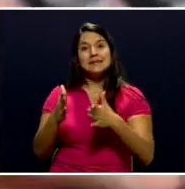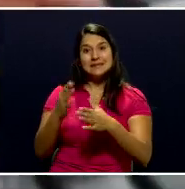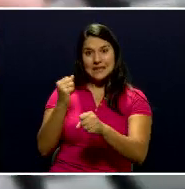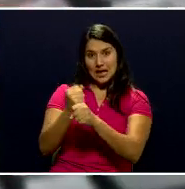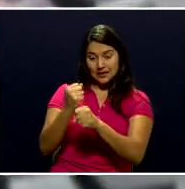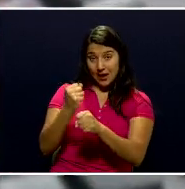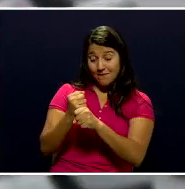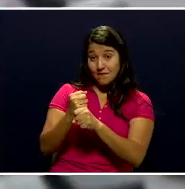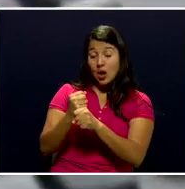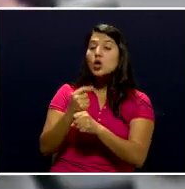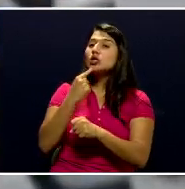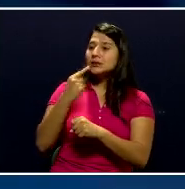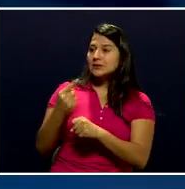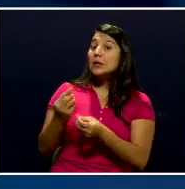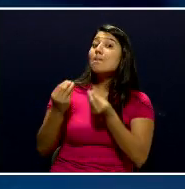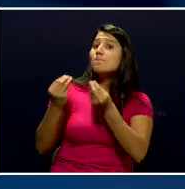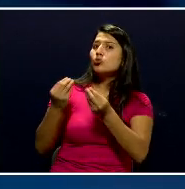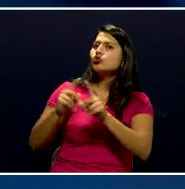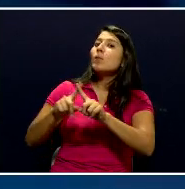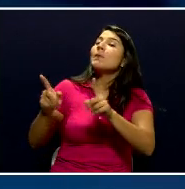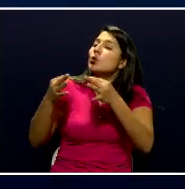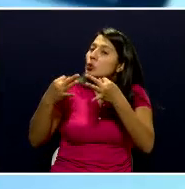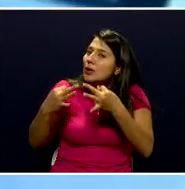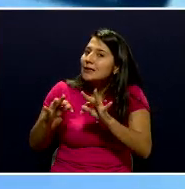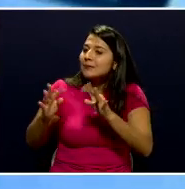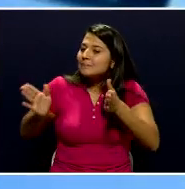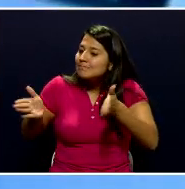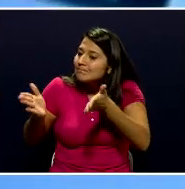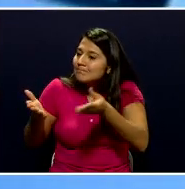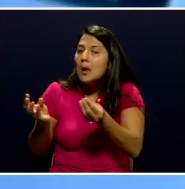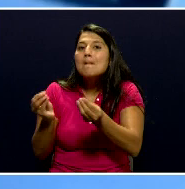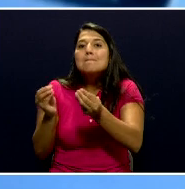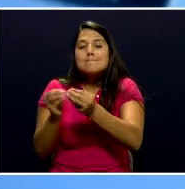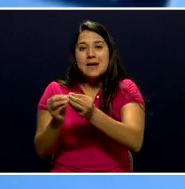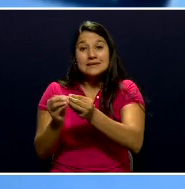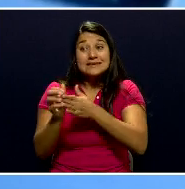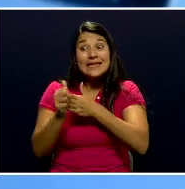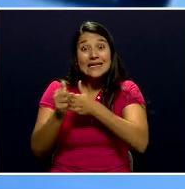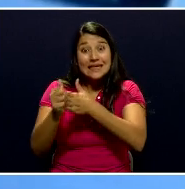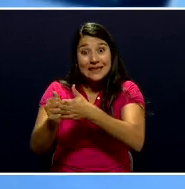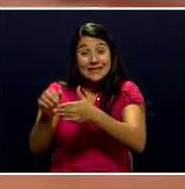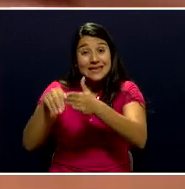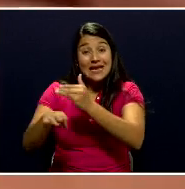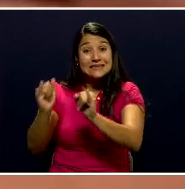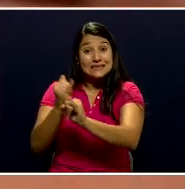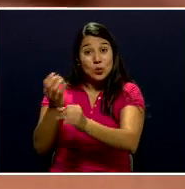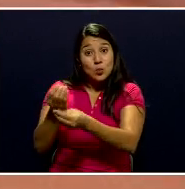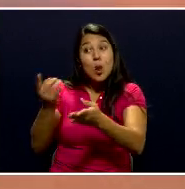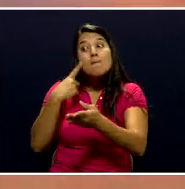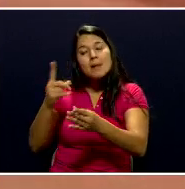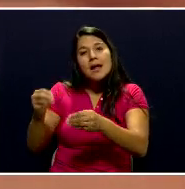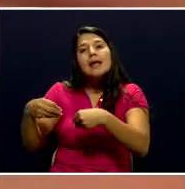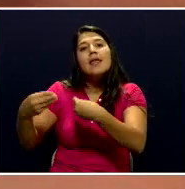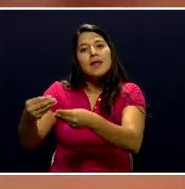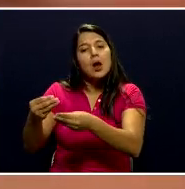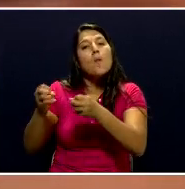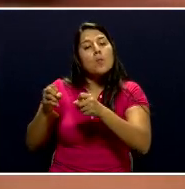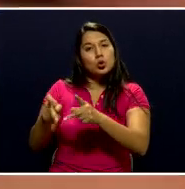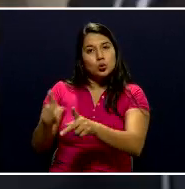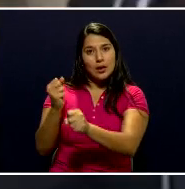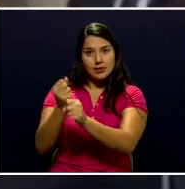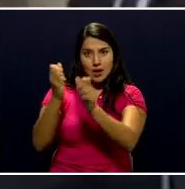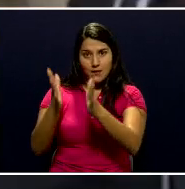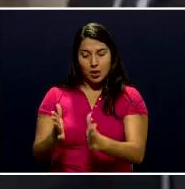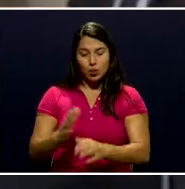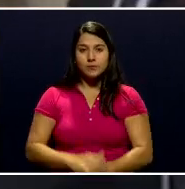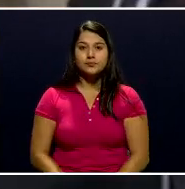es considerable, aunque se trata de impulsar aún más a los líderes de instituciones públicas para que brinden esta opción a los trabajadores.